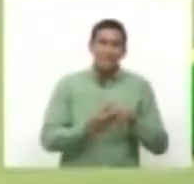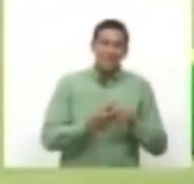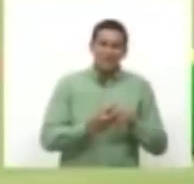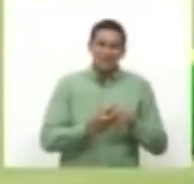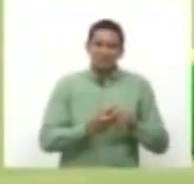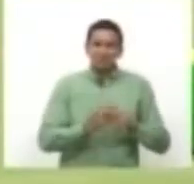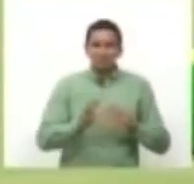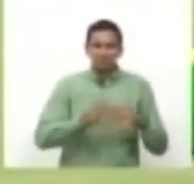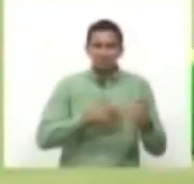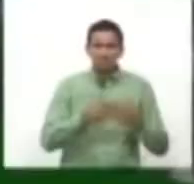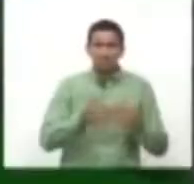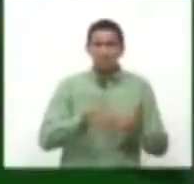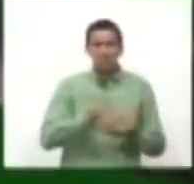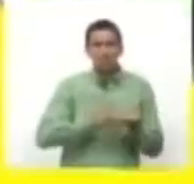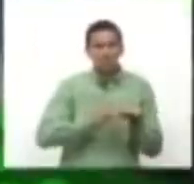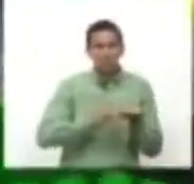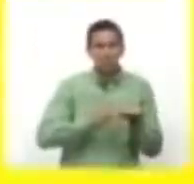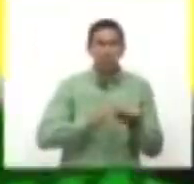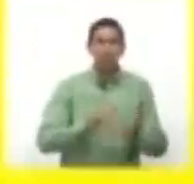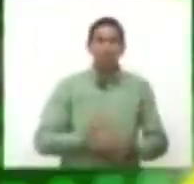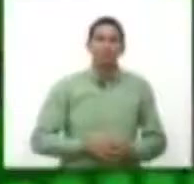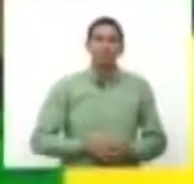camino.